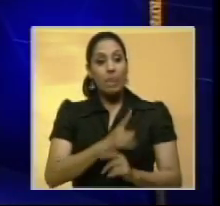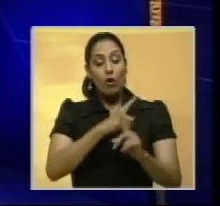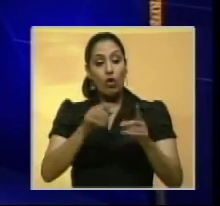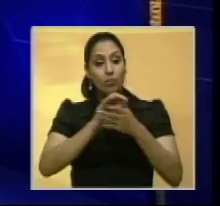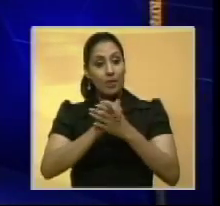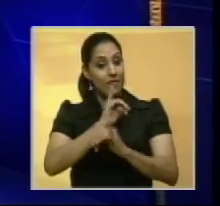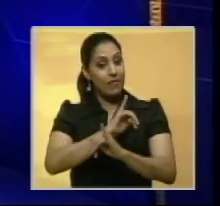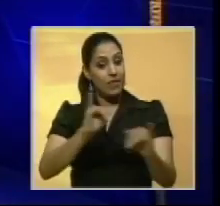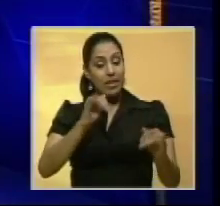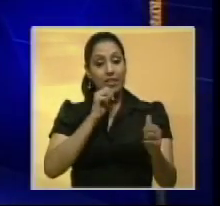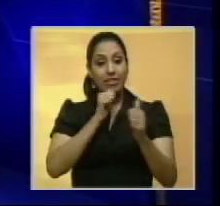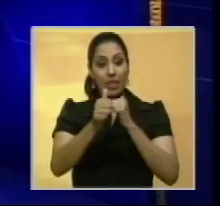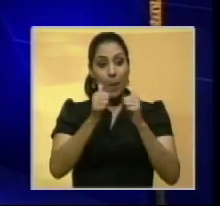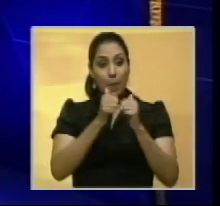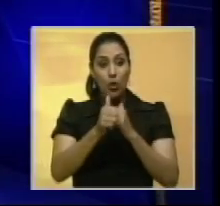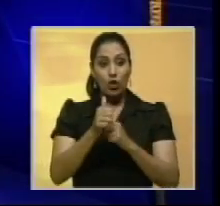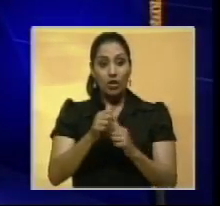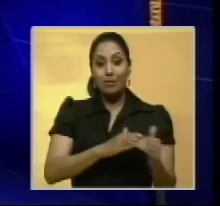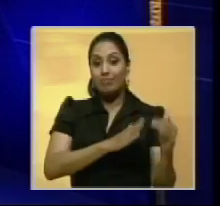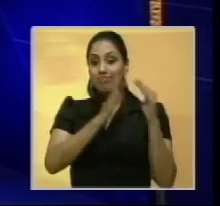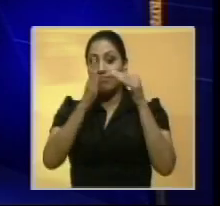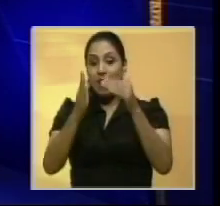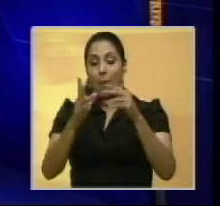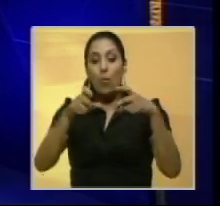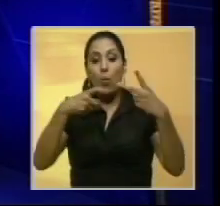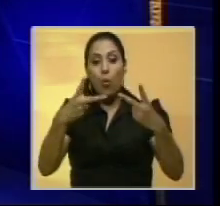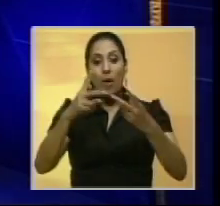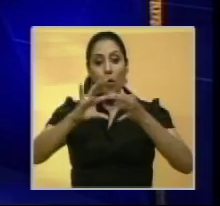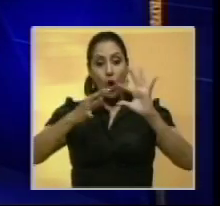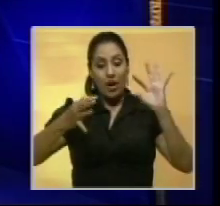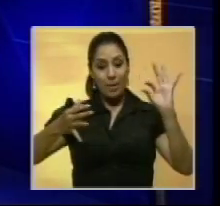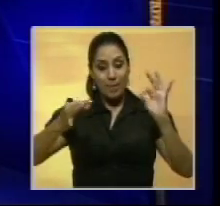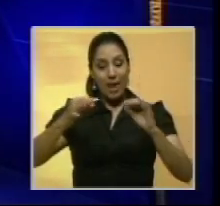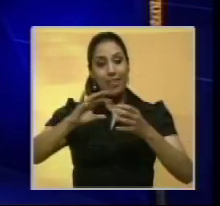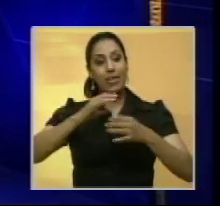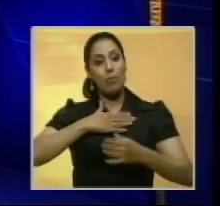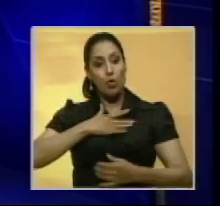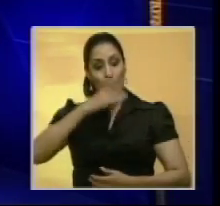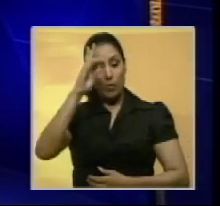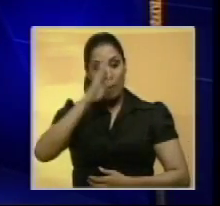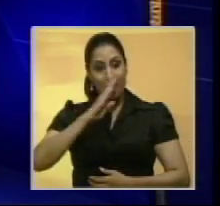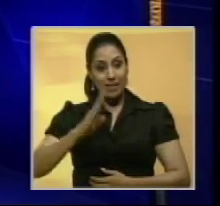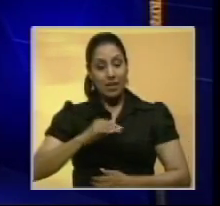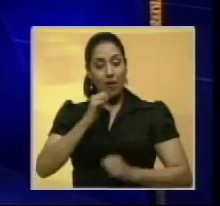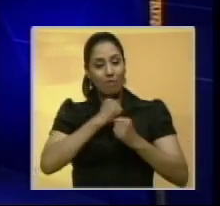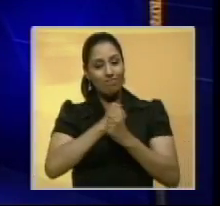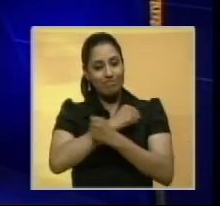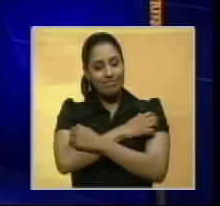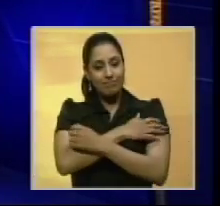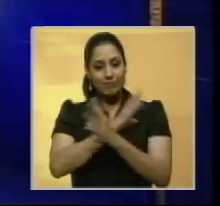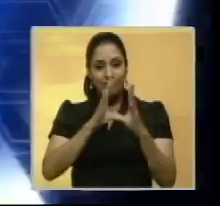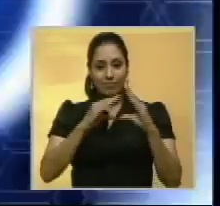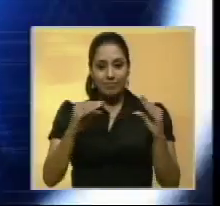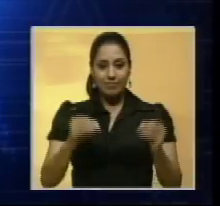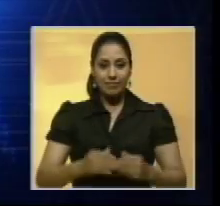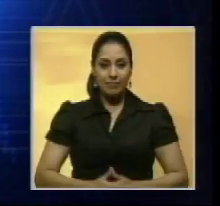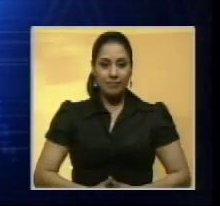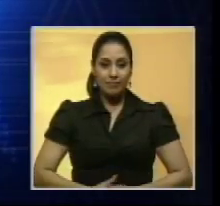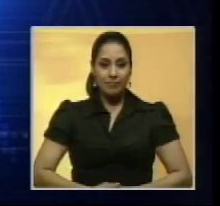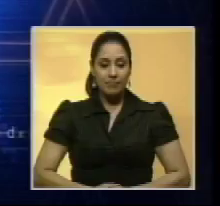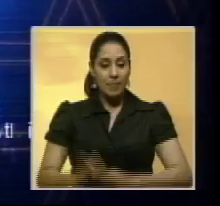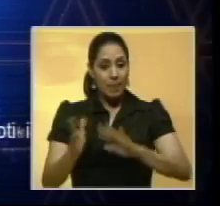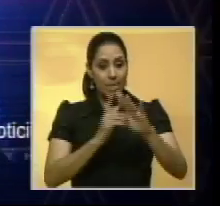Amigas y amigos, hasta aquí los deportes rumbo a los Juegos Olímpicos de Río en su noticiero Venevisión. Un fuerte abrazo para todos.